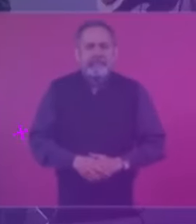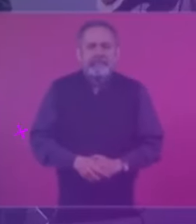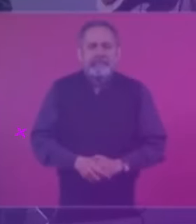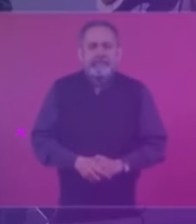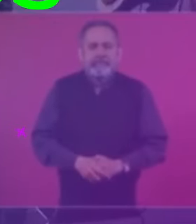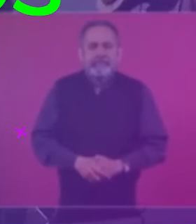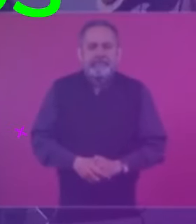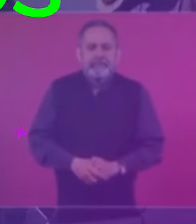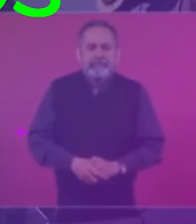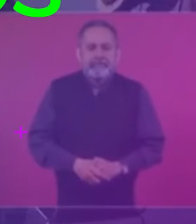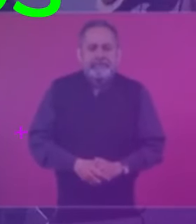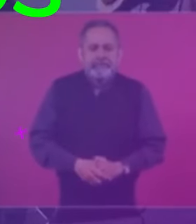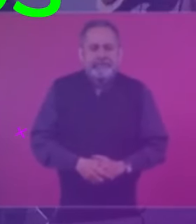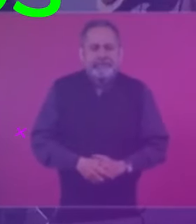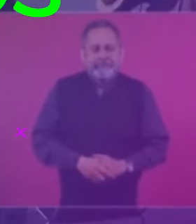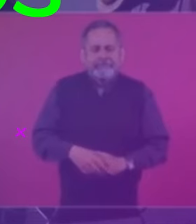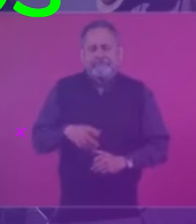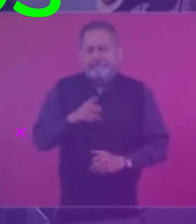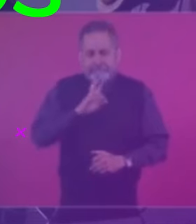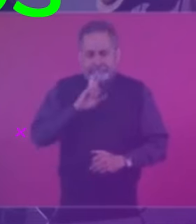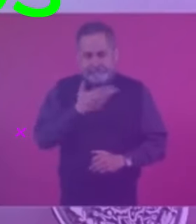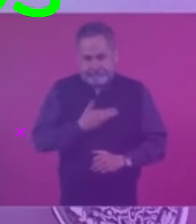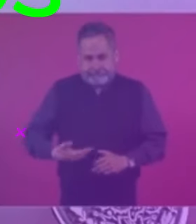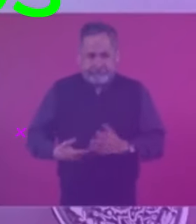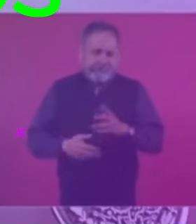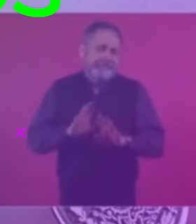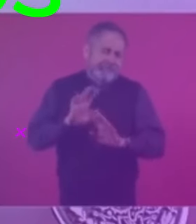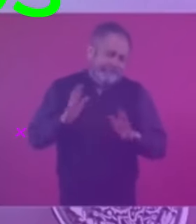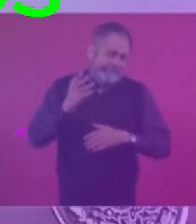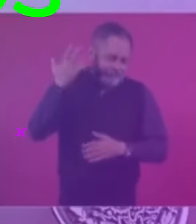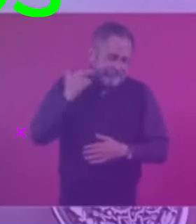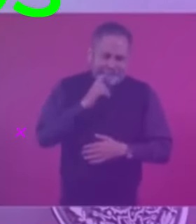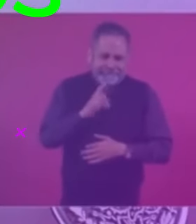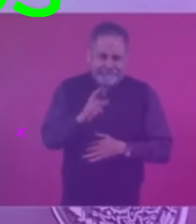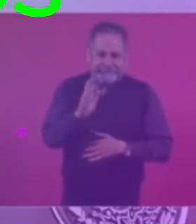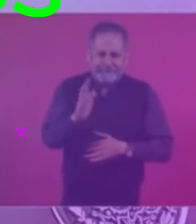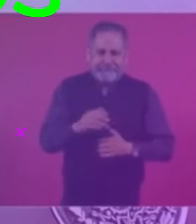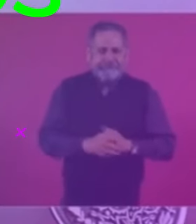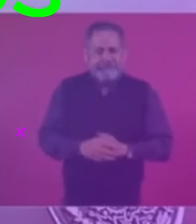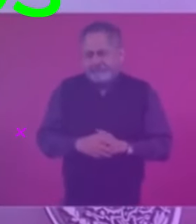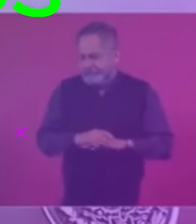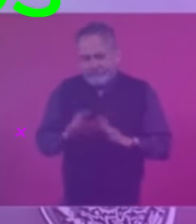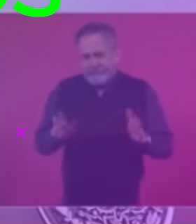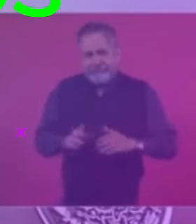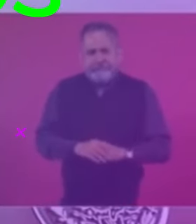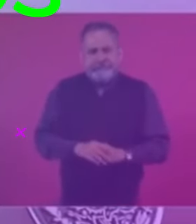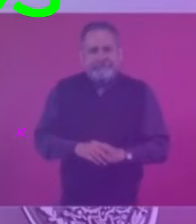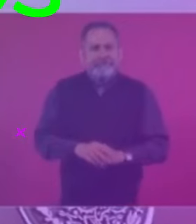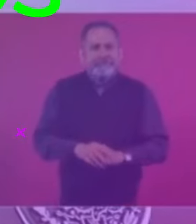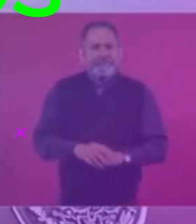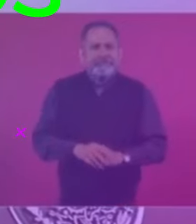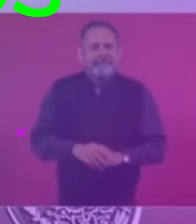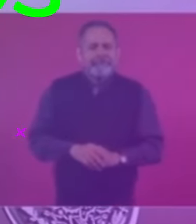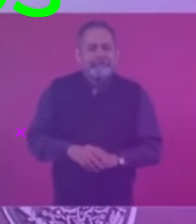me quedo pensando lo que dice López respecto a que nosotros no somos patio trasero de Estados Unidos y es que acaba de ocurrir